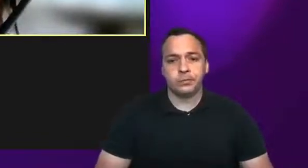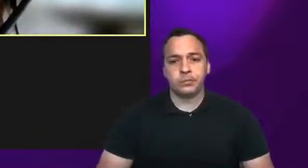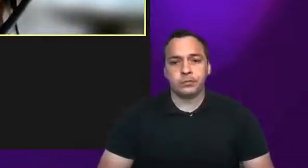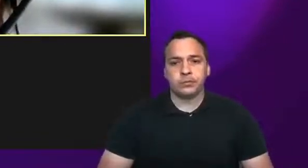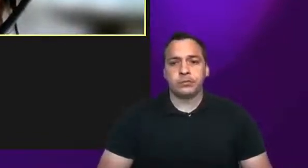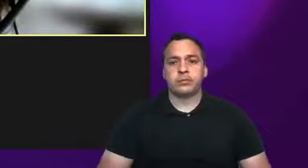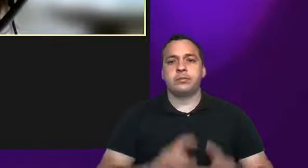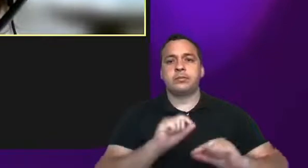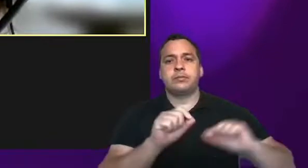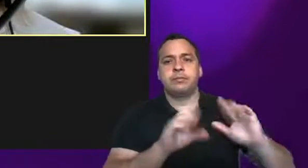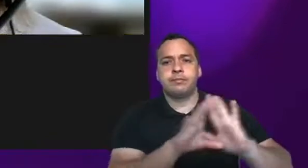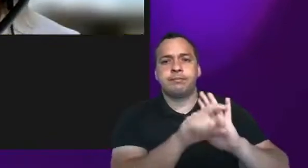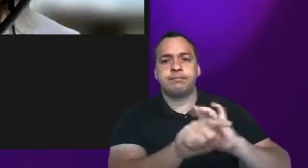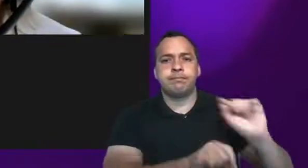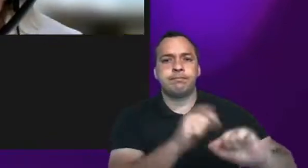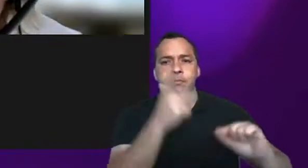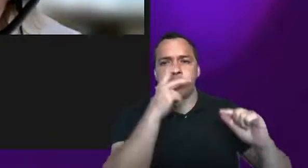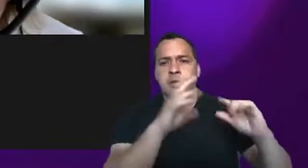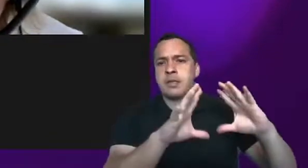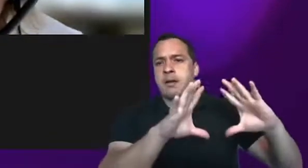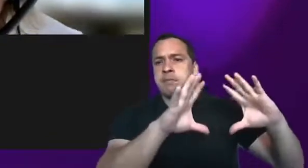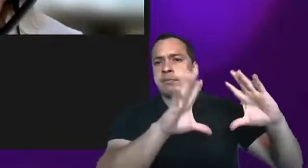Ok, ok.